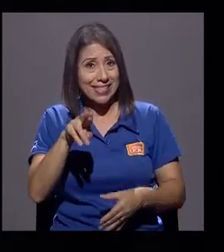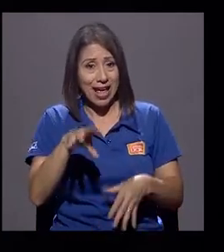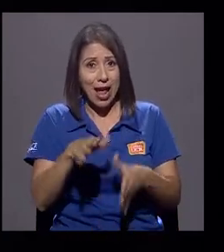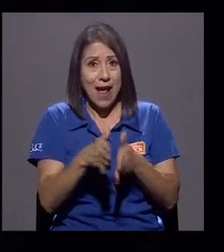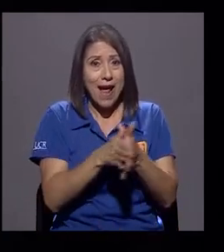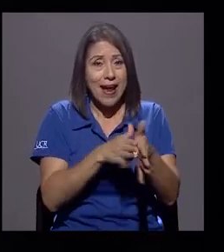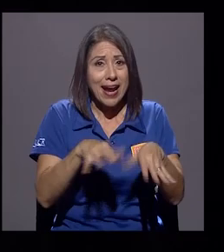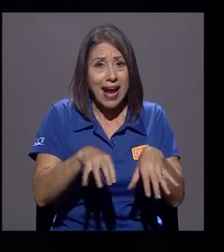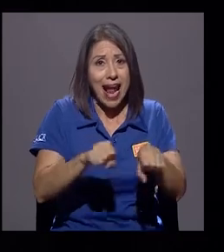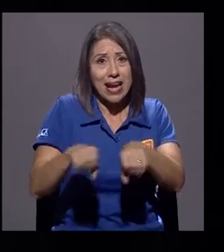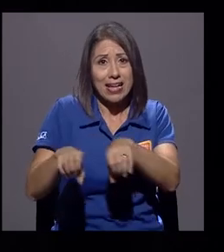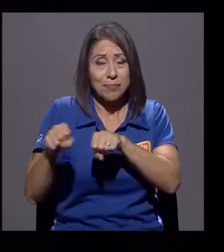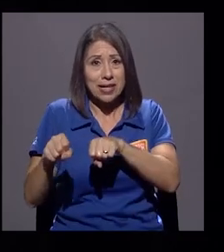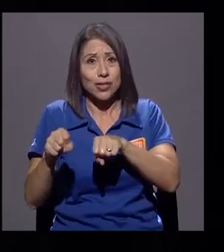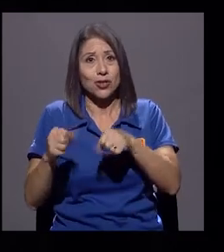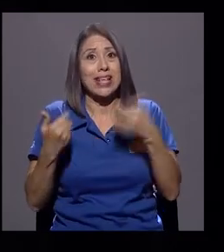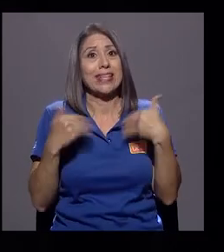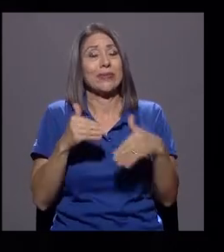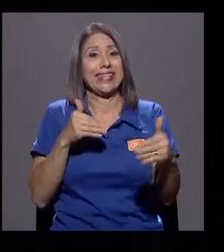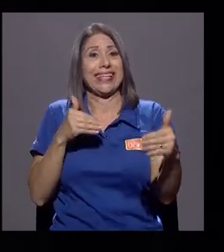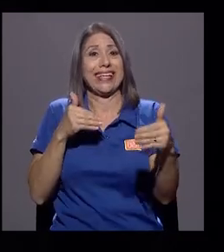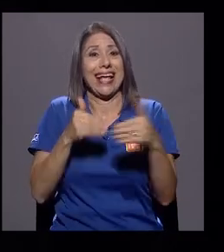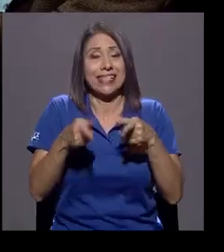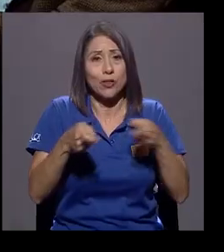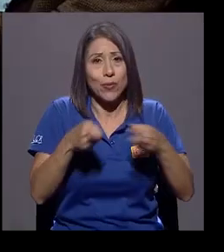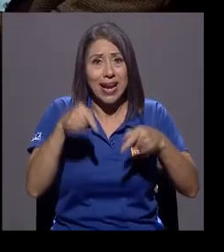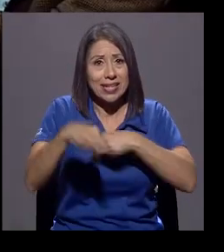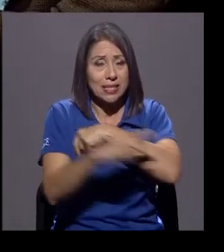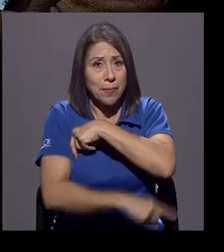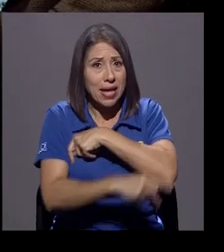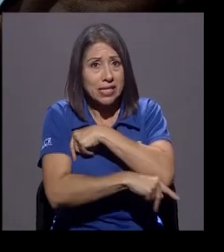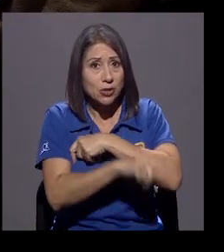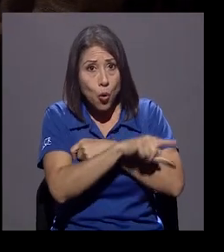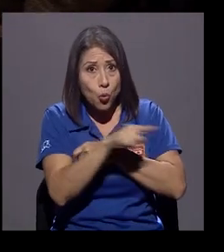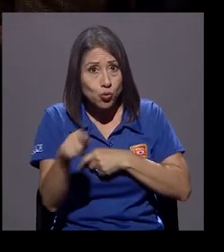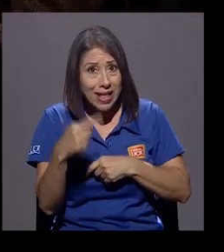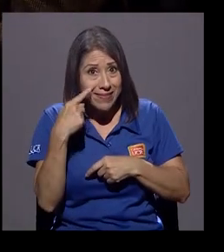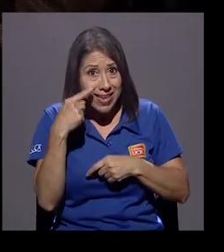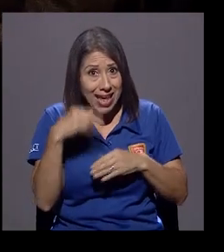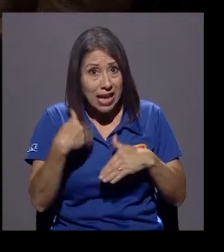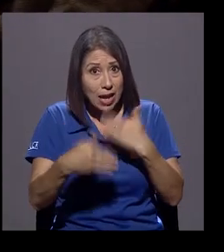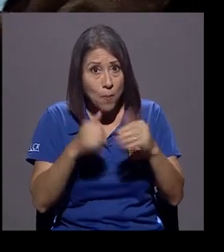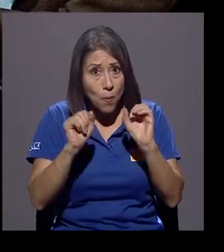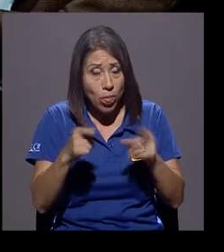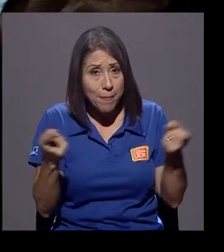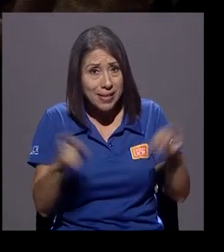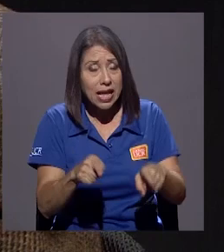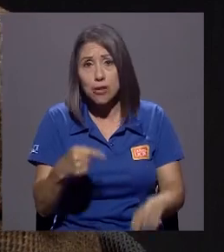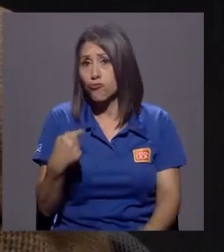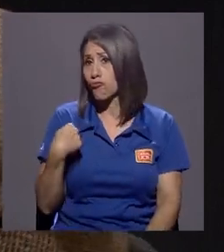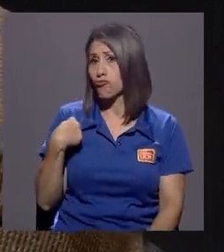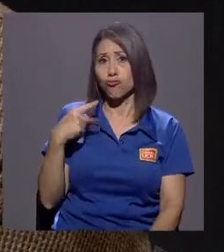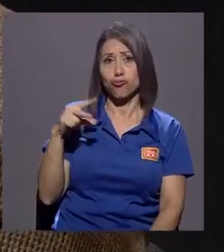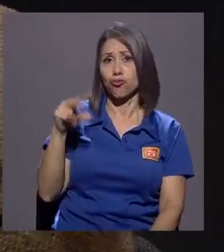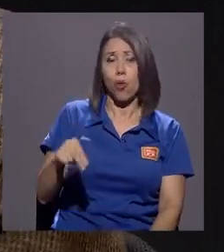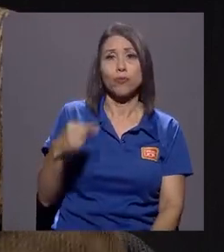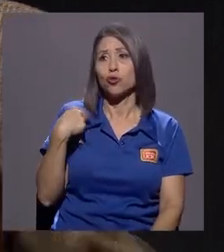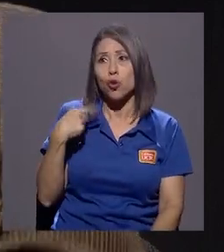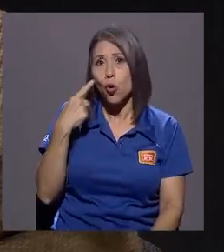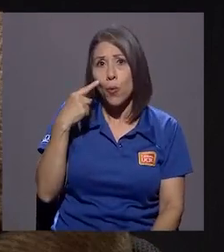punto de gobernar este país claro se lo voy a venir no voy a venir a